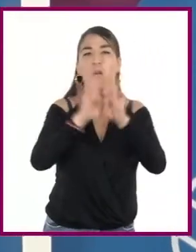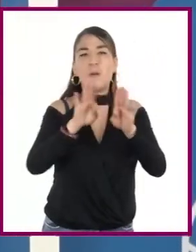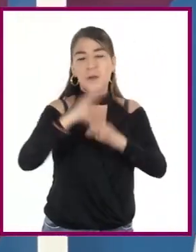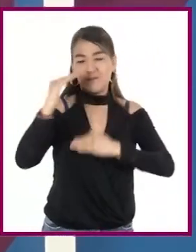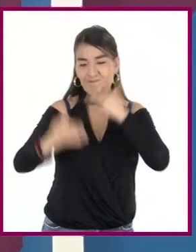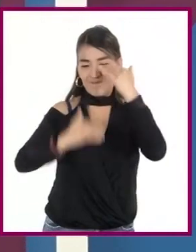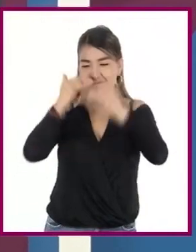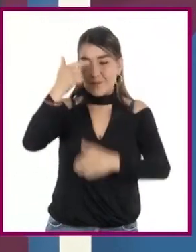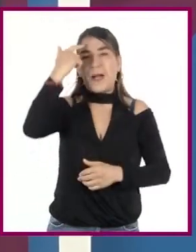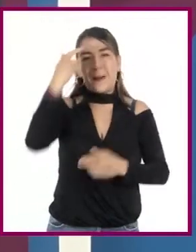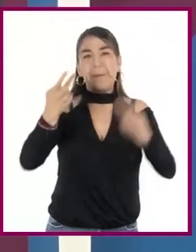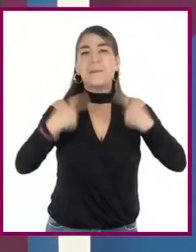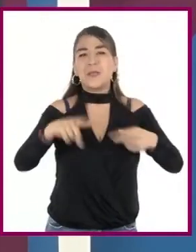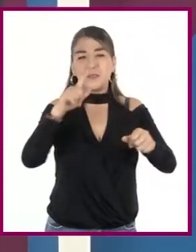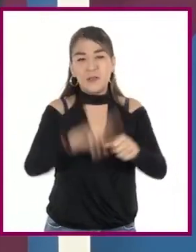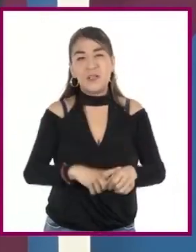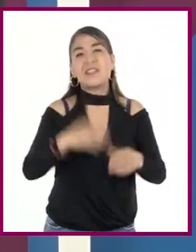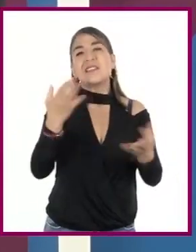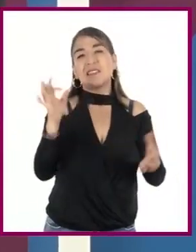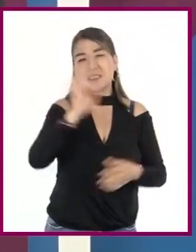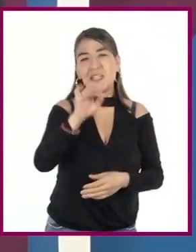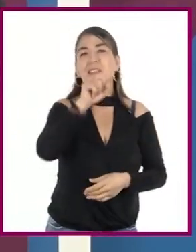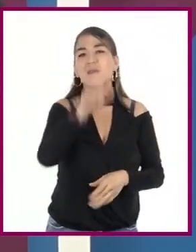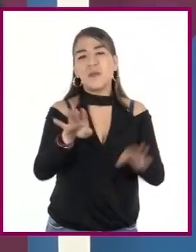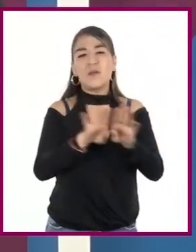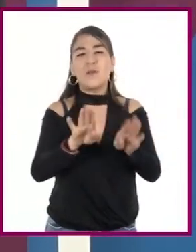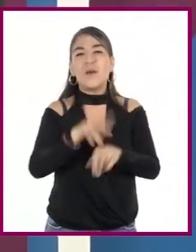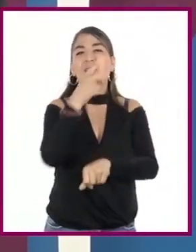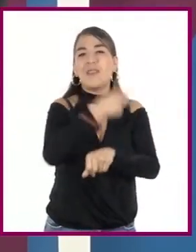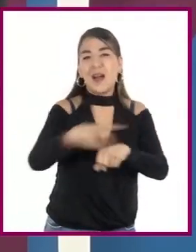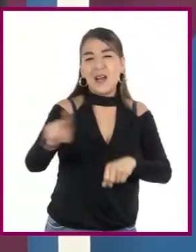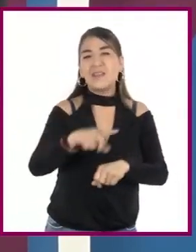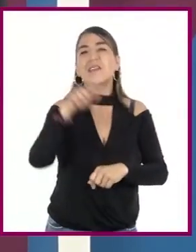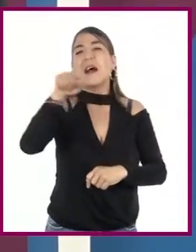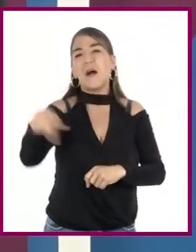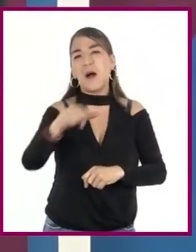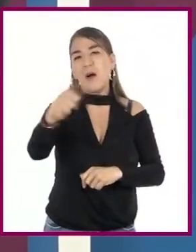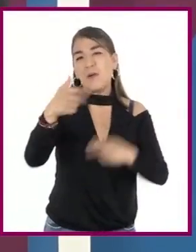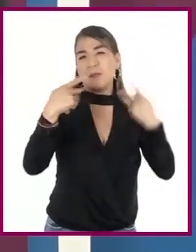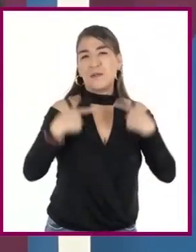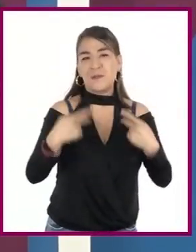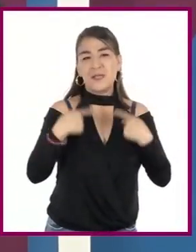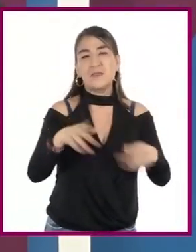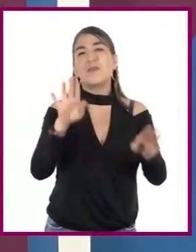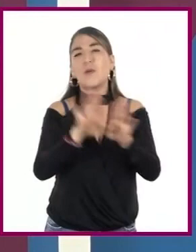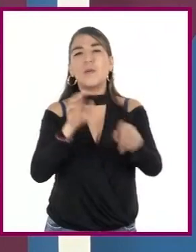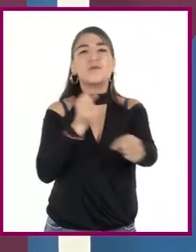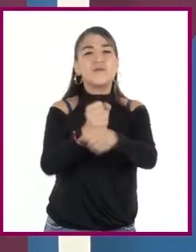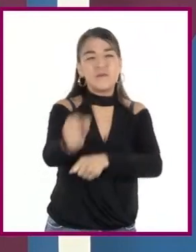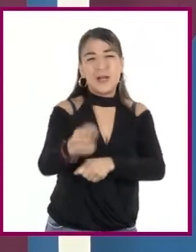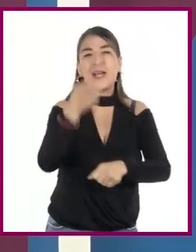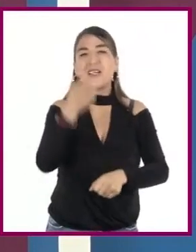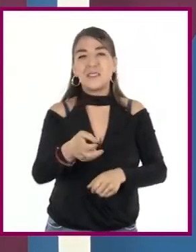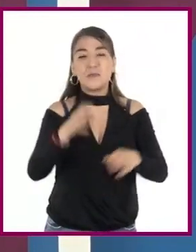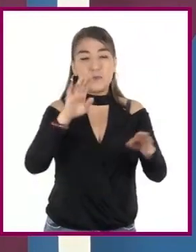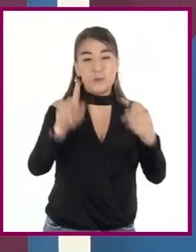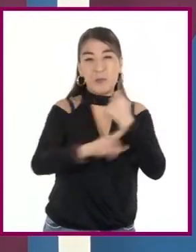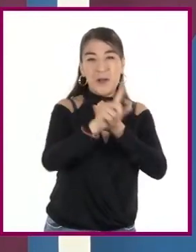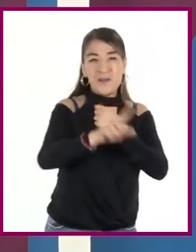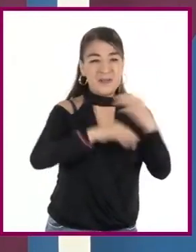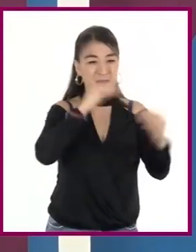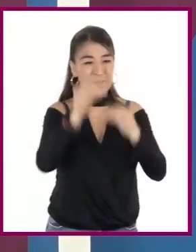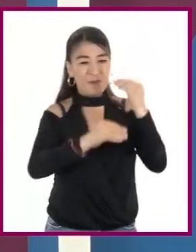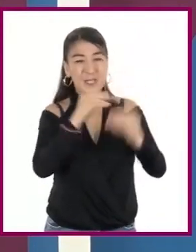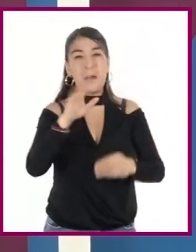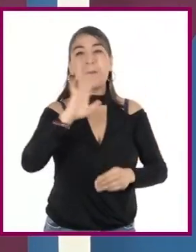generar violencia y dañar la integridad de los involucrados. Los conflictos mal manejados y